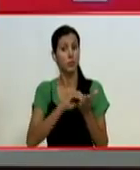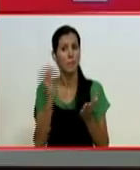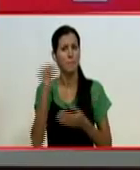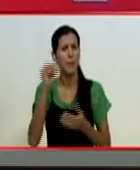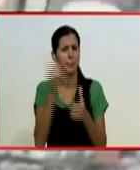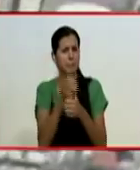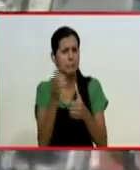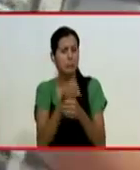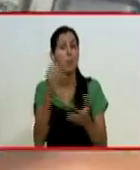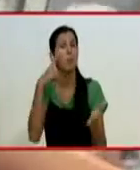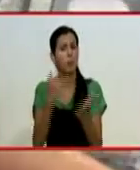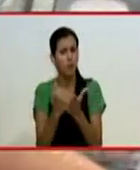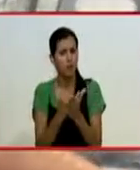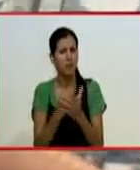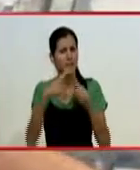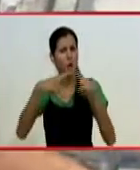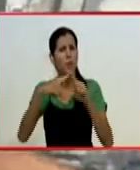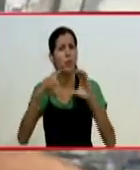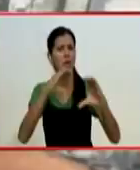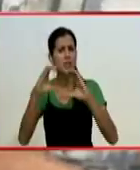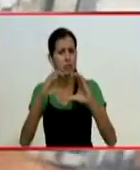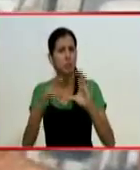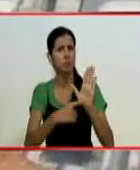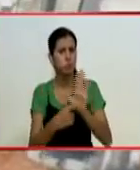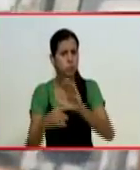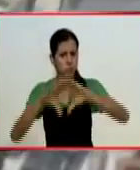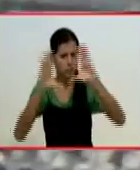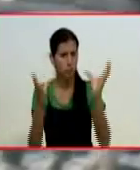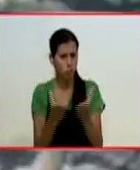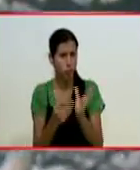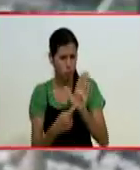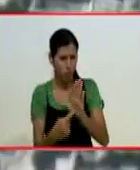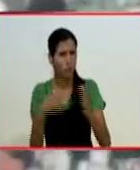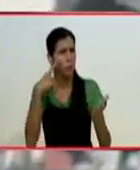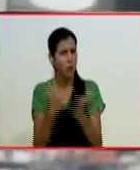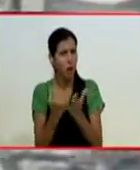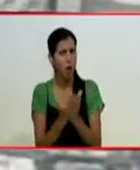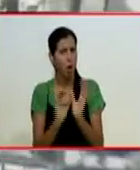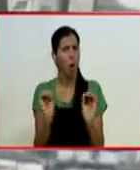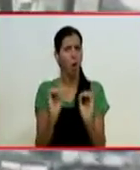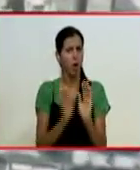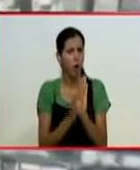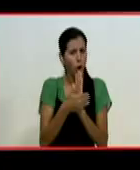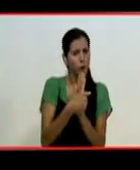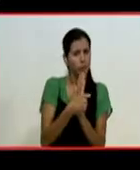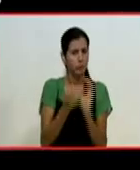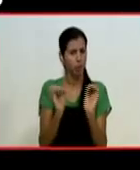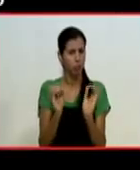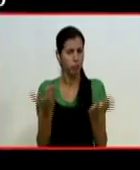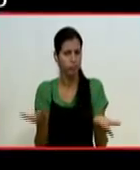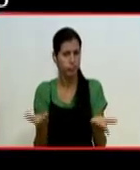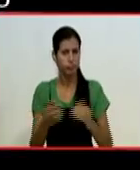los medios internacionales muestren al mundo estas pruebas o seguirán siendo para ellos solo rumores?